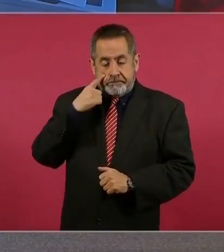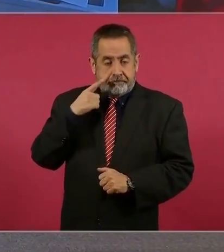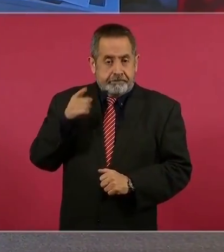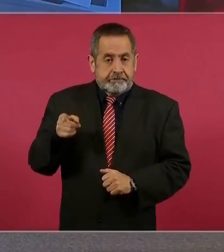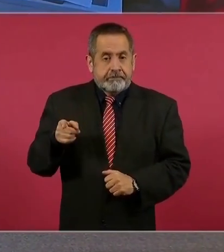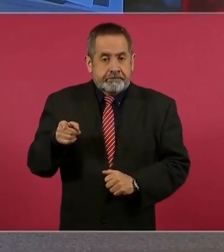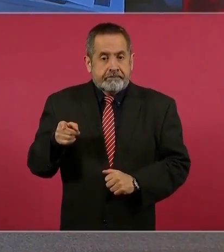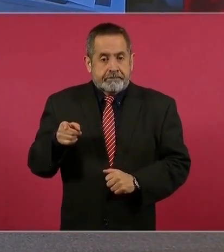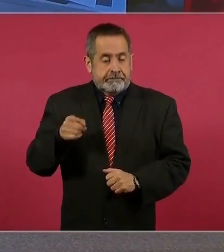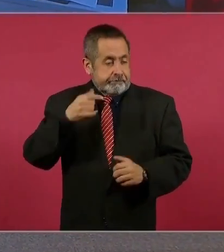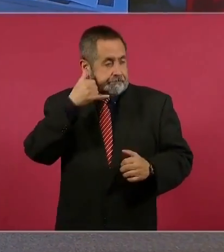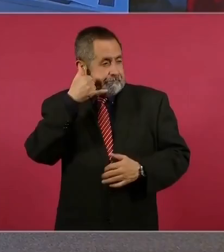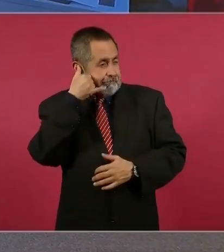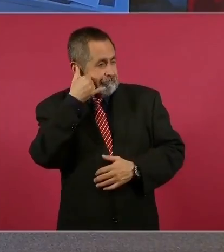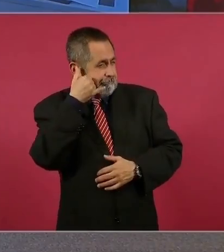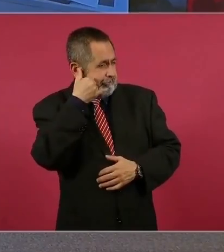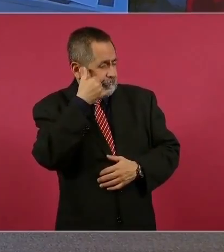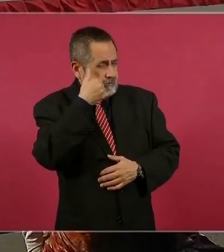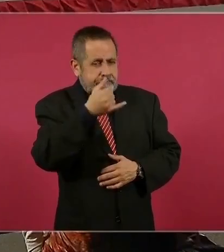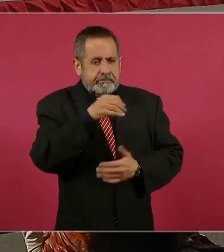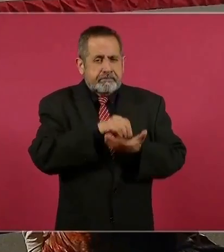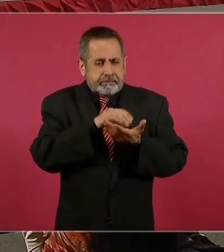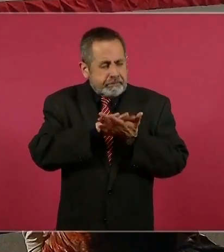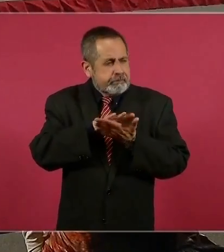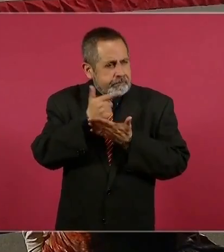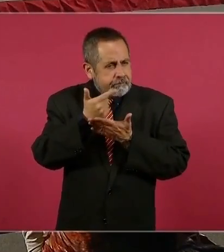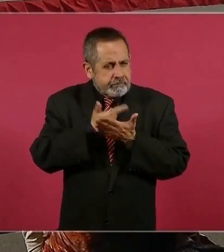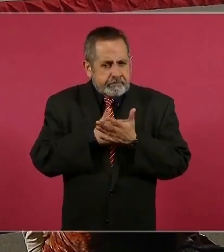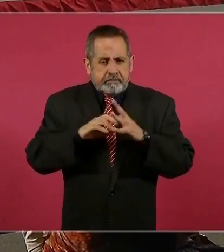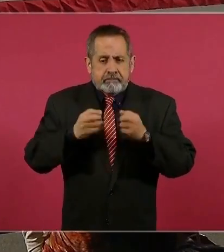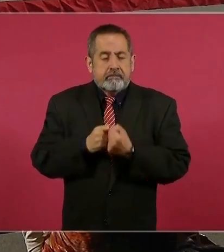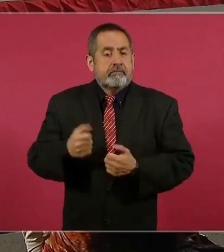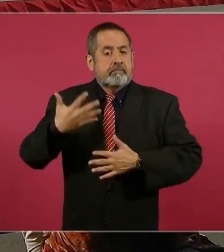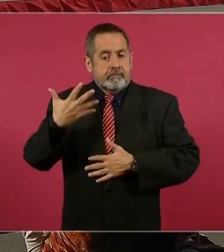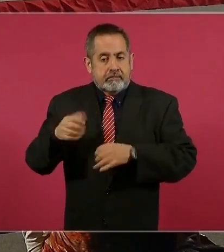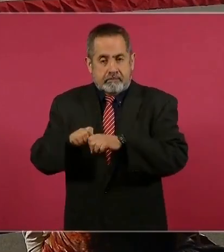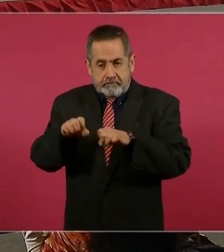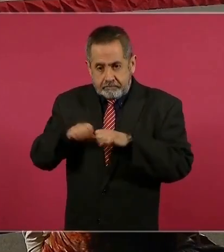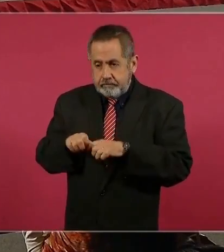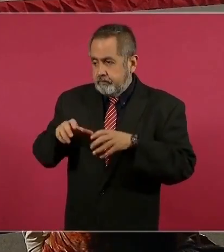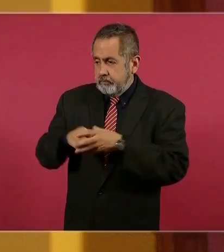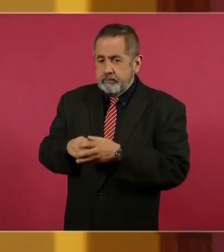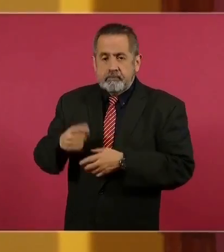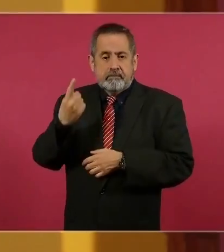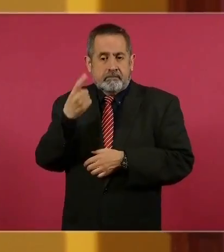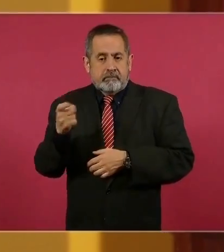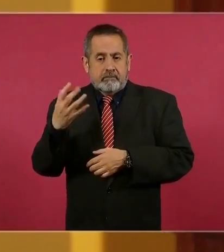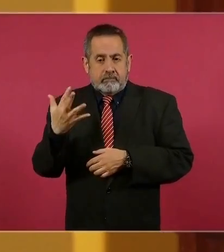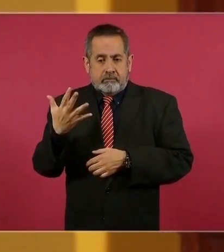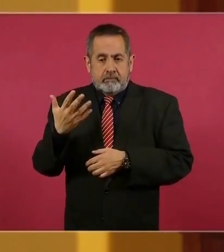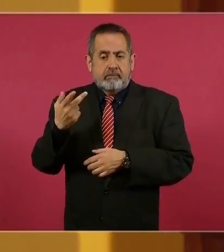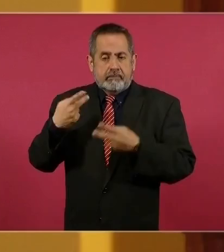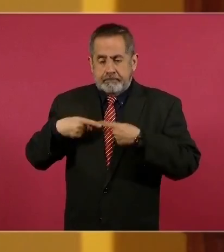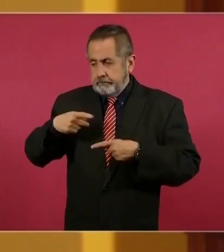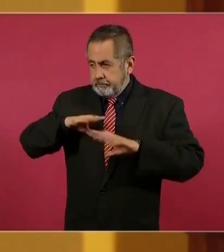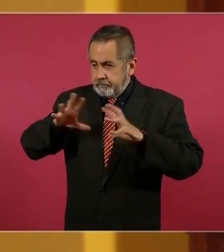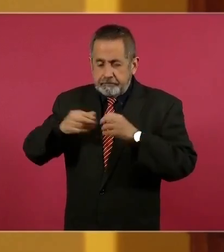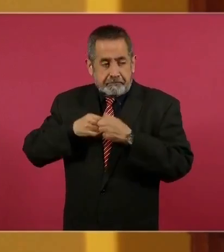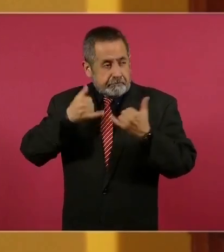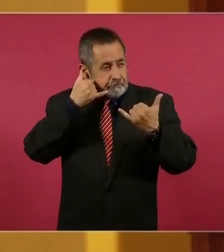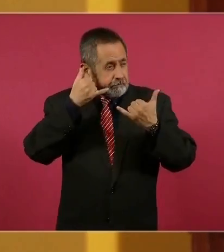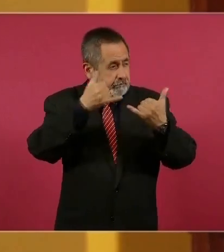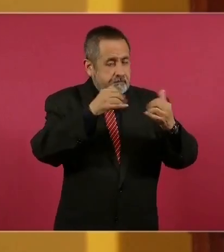de las llamadas telefónicas se conformaron 5 equipos con 150 personas, haciendo un total